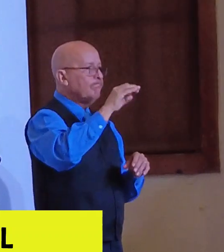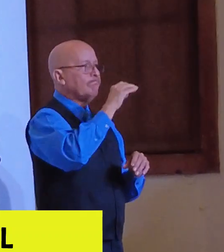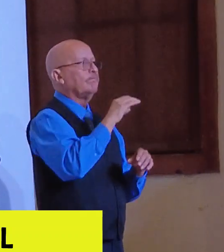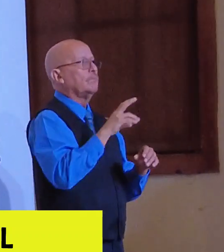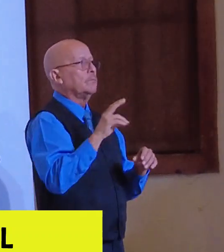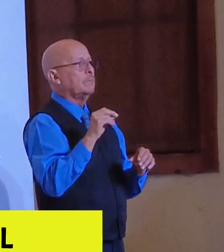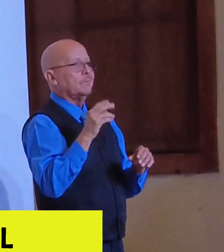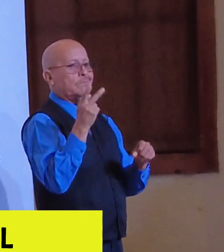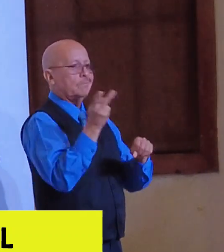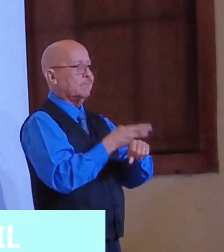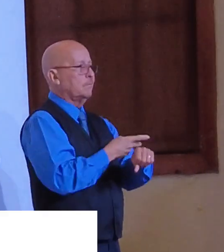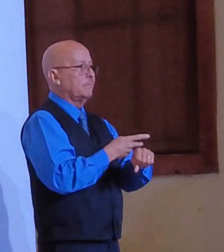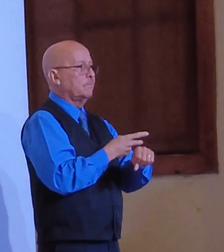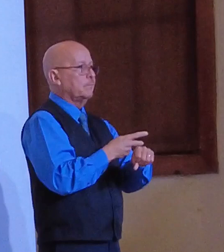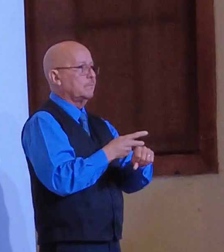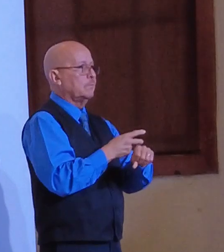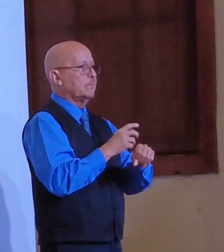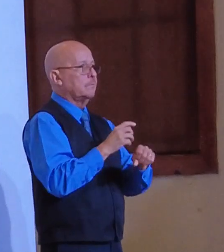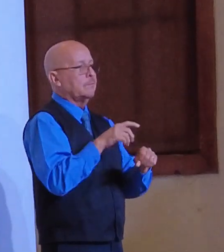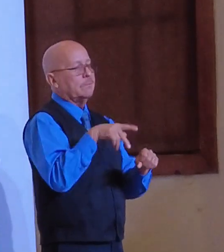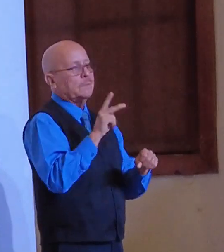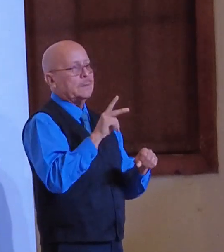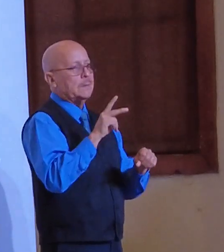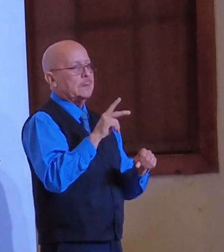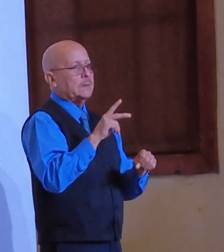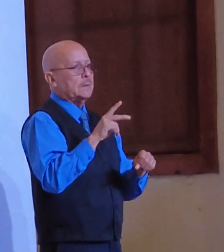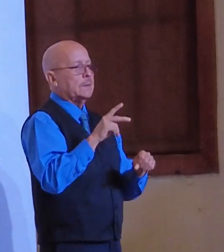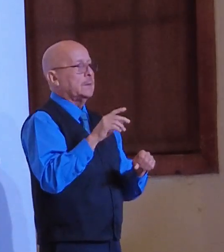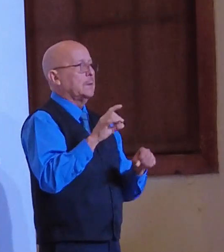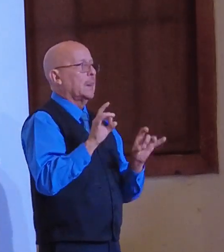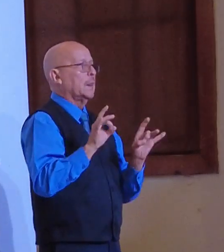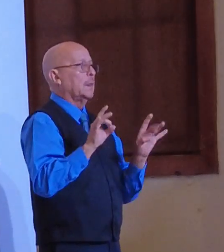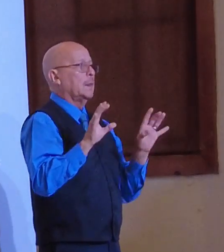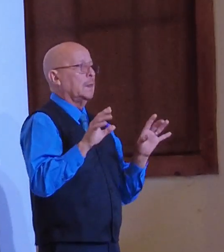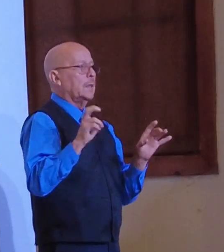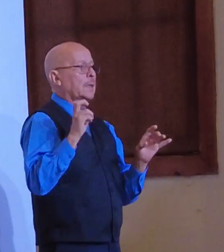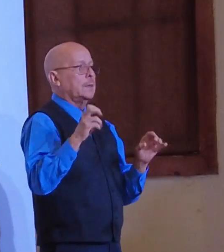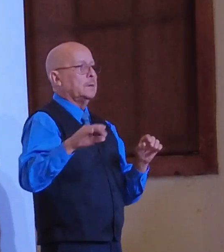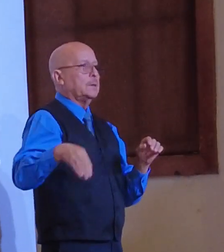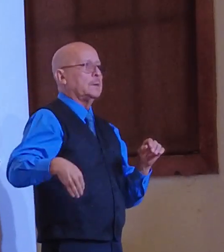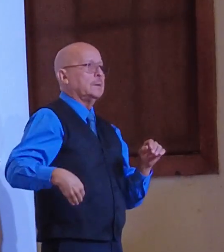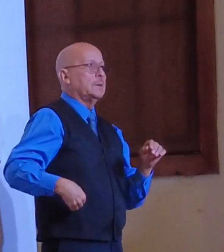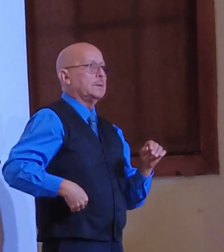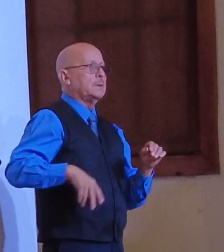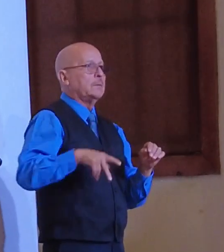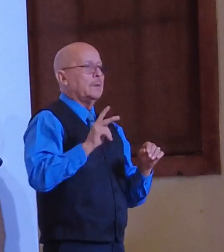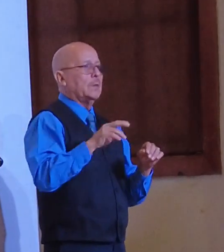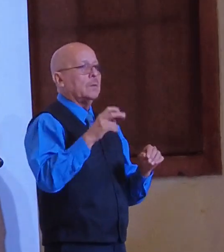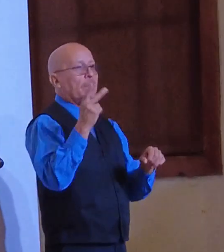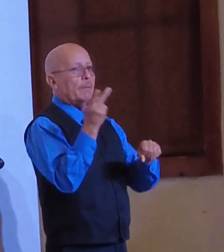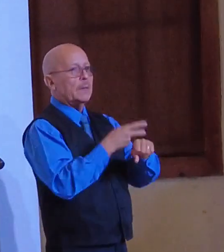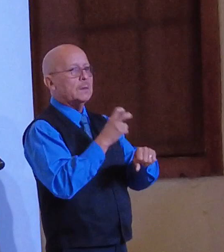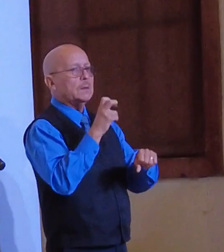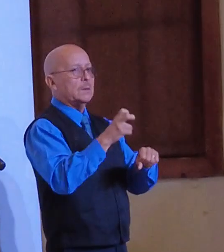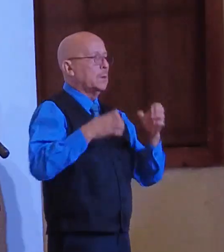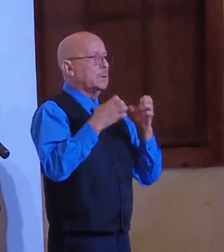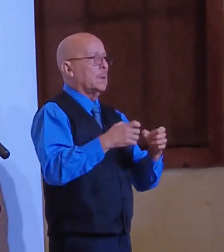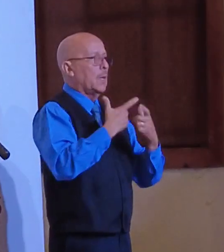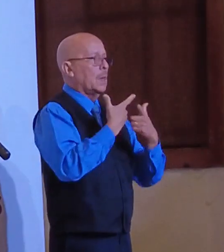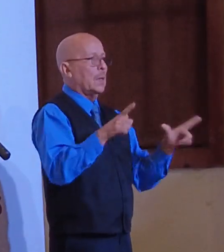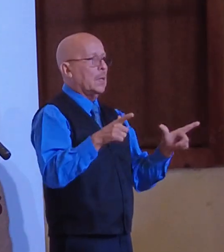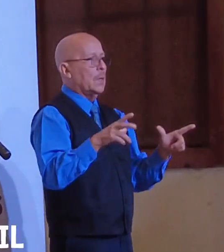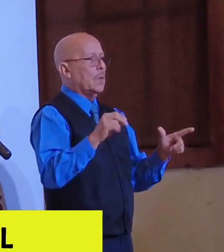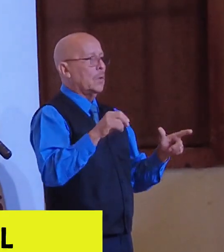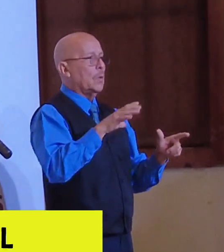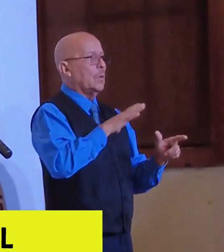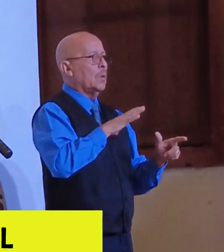no ocurrió al momento, lamentablemente, del incidente. Si eso hubiera ocurrido, seguramente se hubiera tomado una determinación distinta.